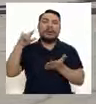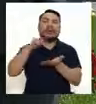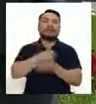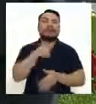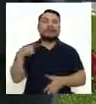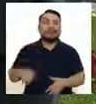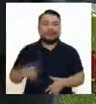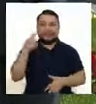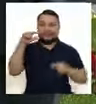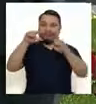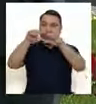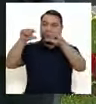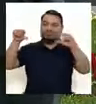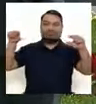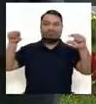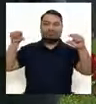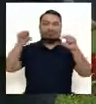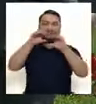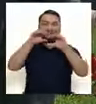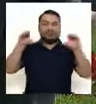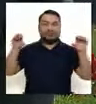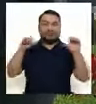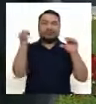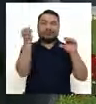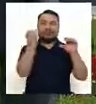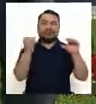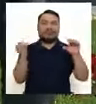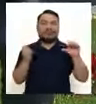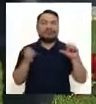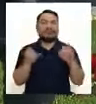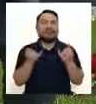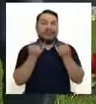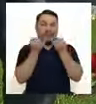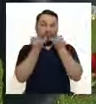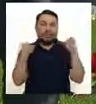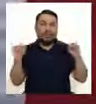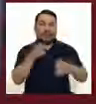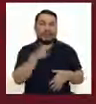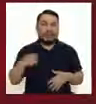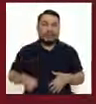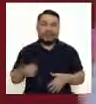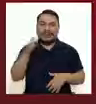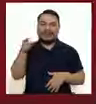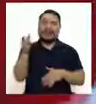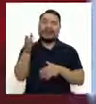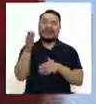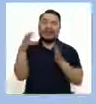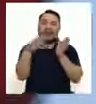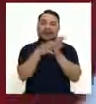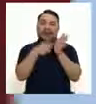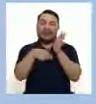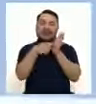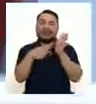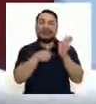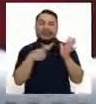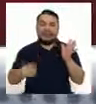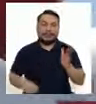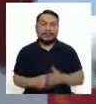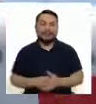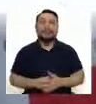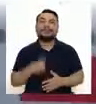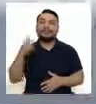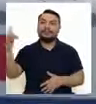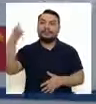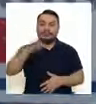Así lo identifica su bandera pintada en la parte lateral de esta nave china y que trae a